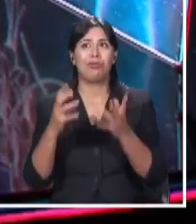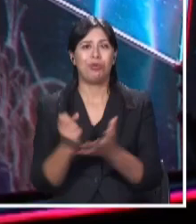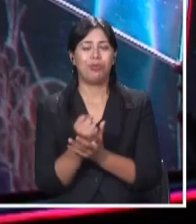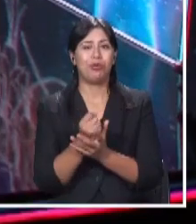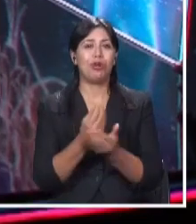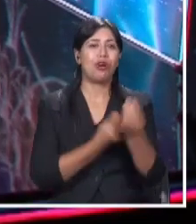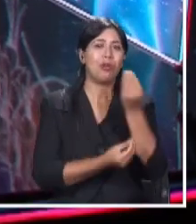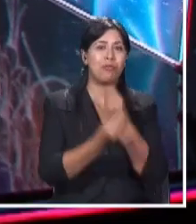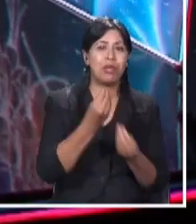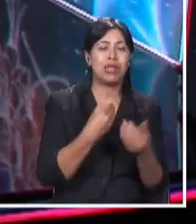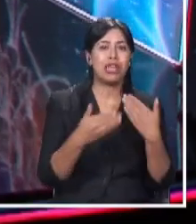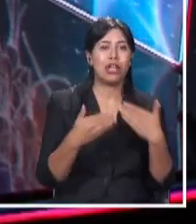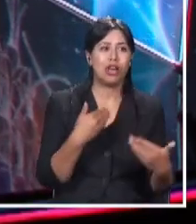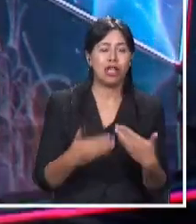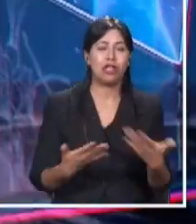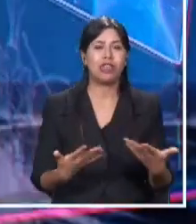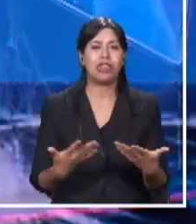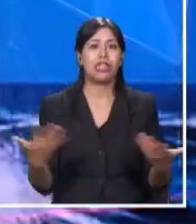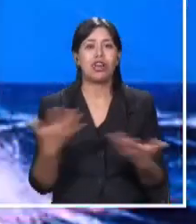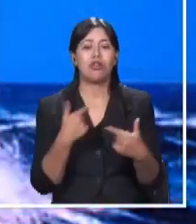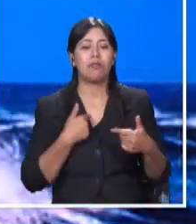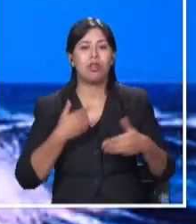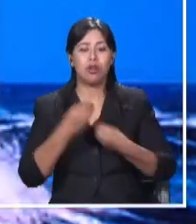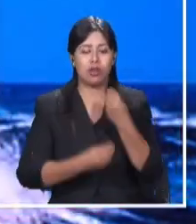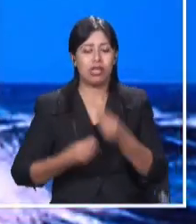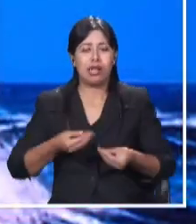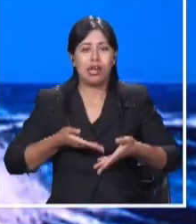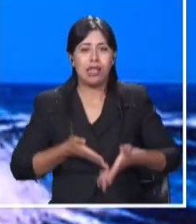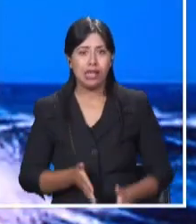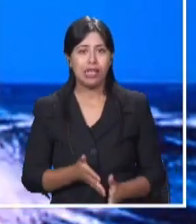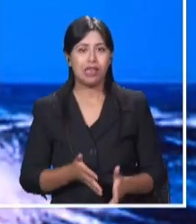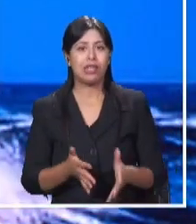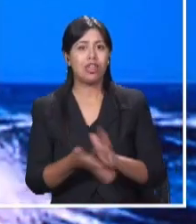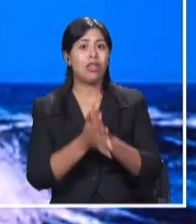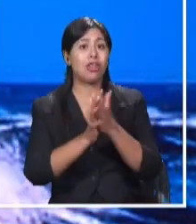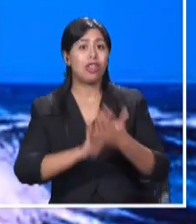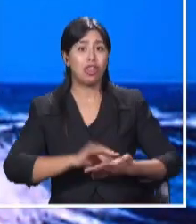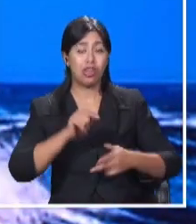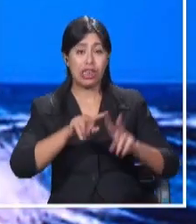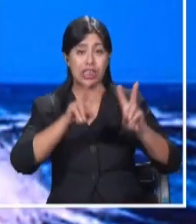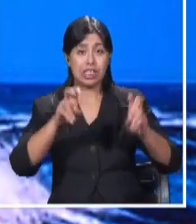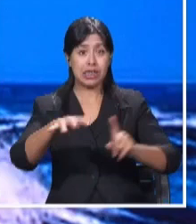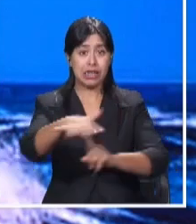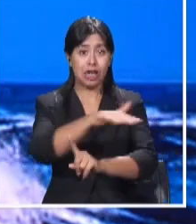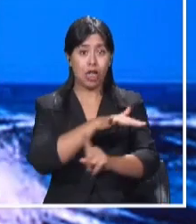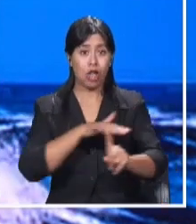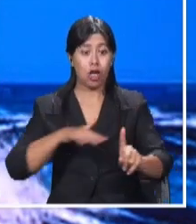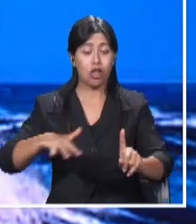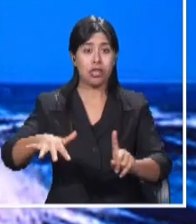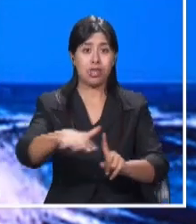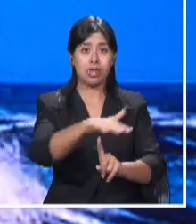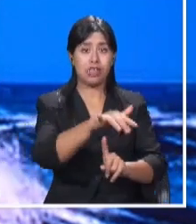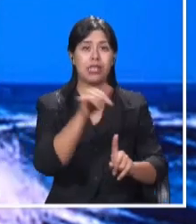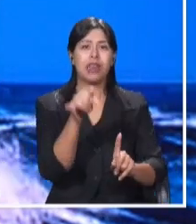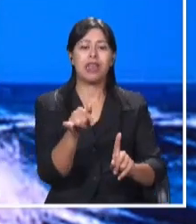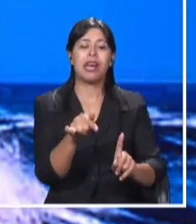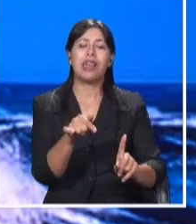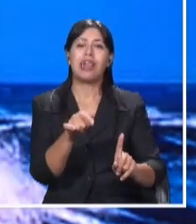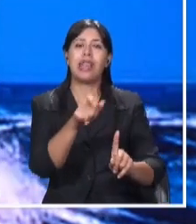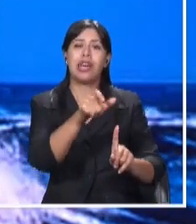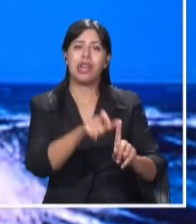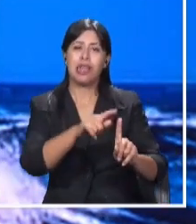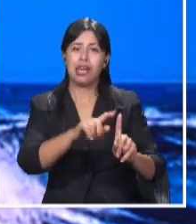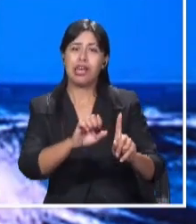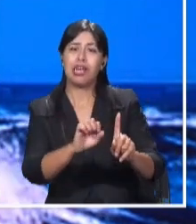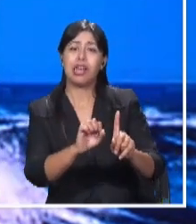comida, cómo me reproduzco. O sea, todas esas condiciones de entorno van a moldear no